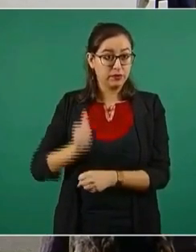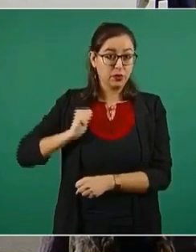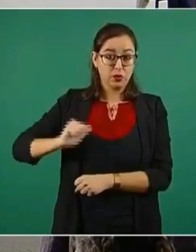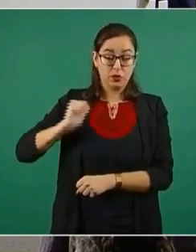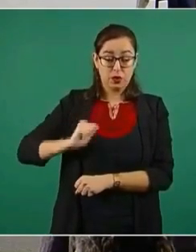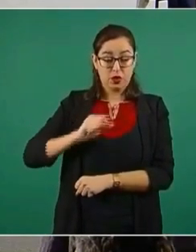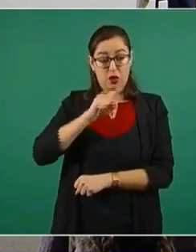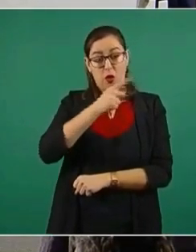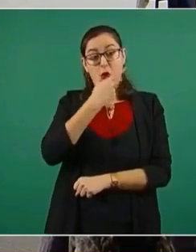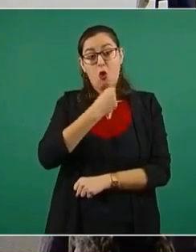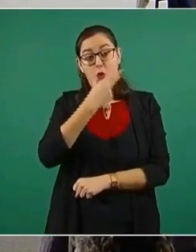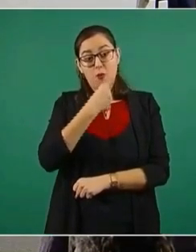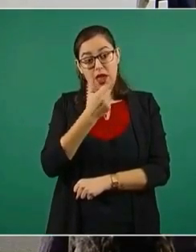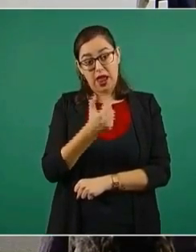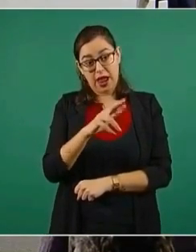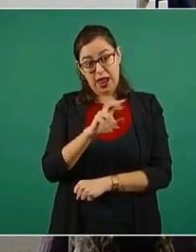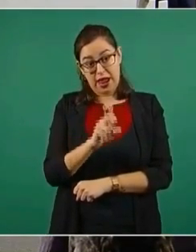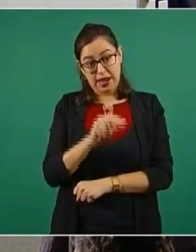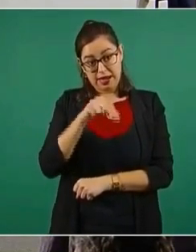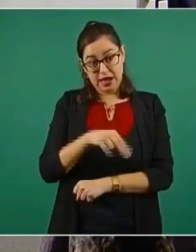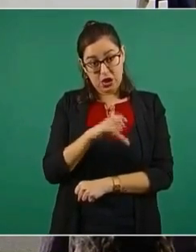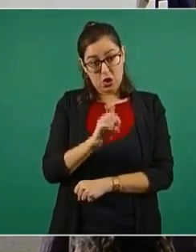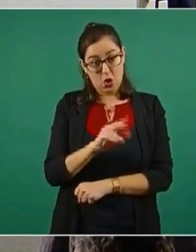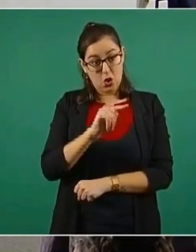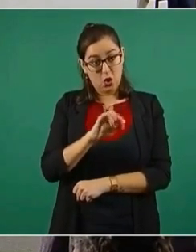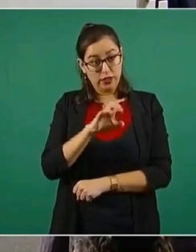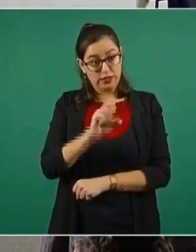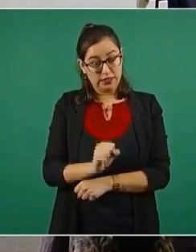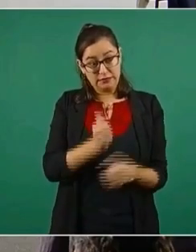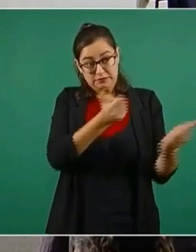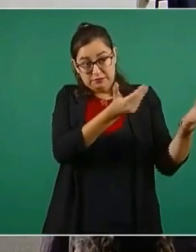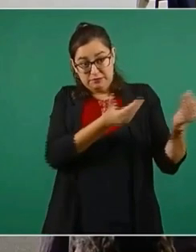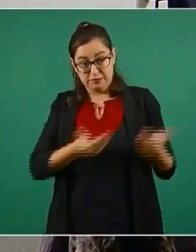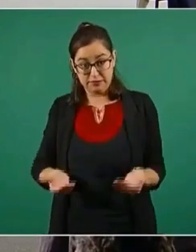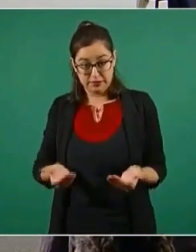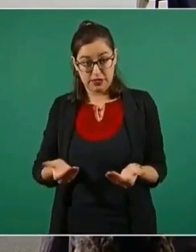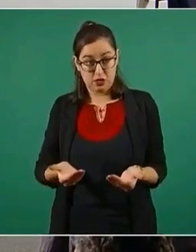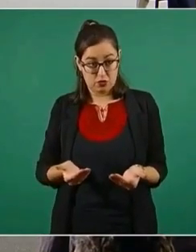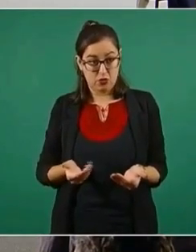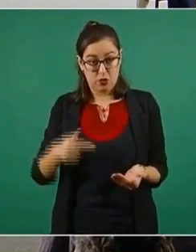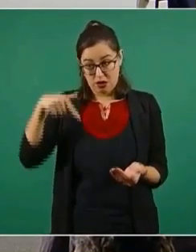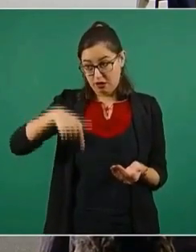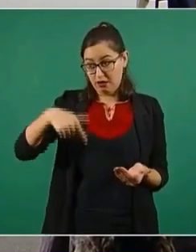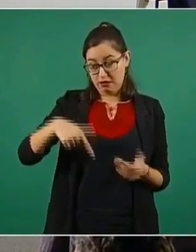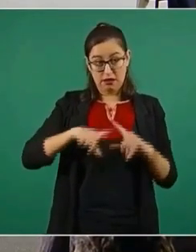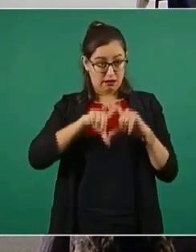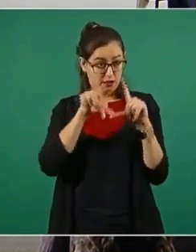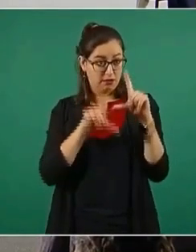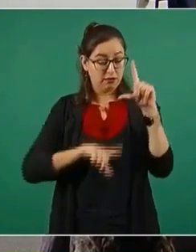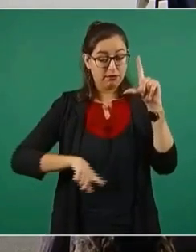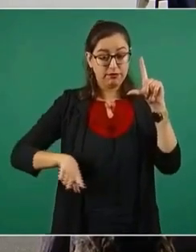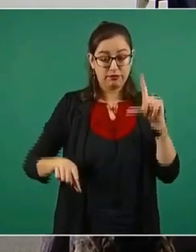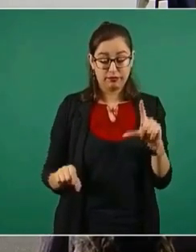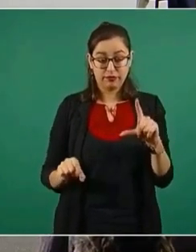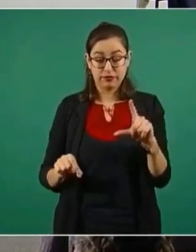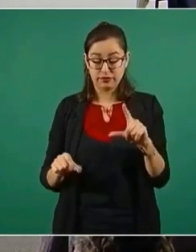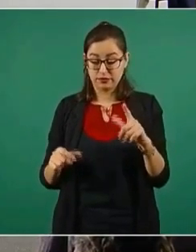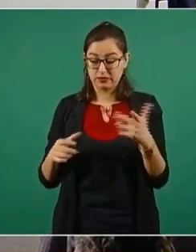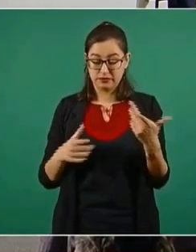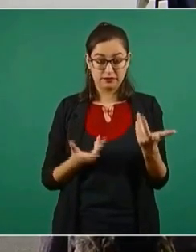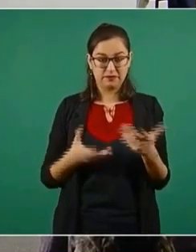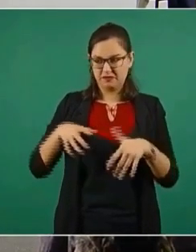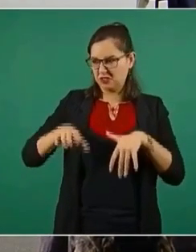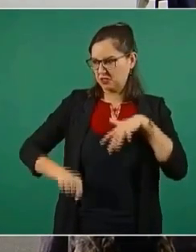territorio de la actual República Mexicana, y en 2021 se conmemorarán